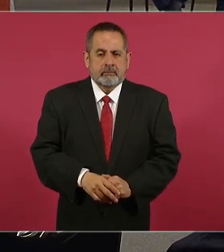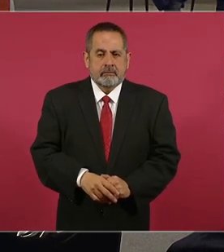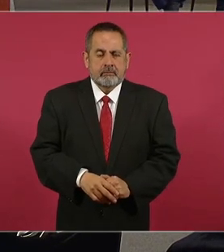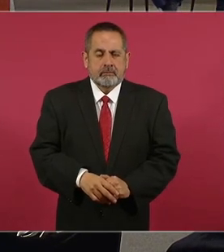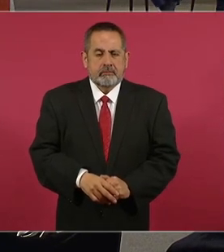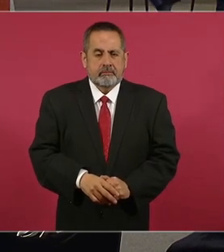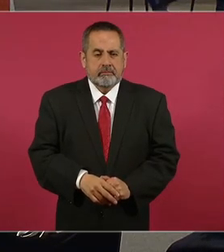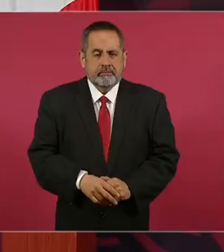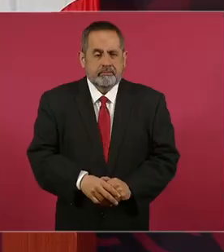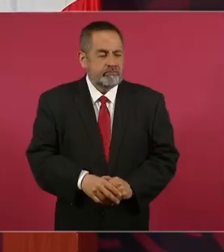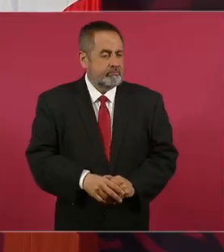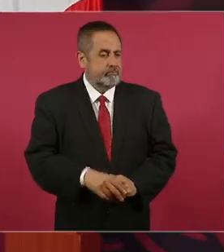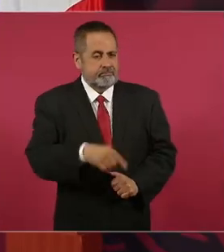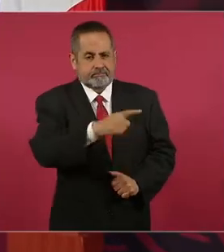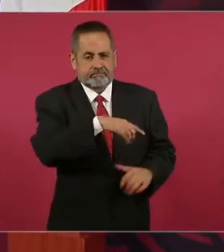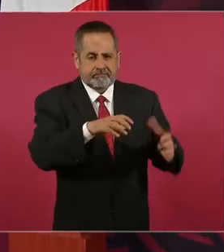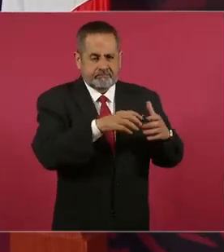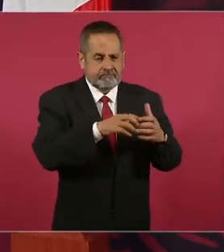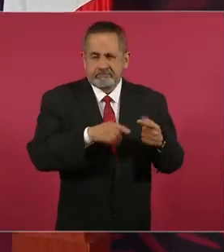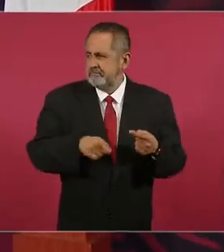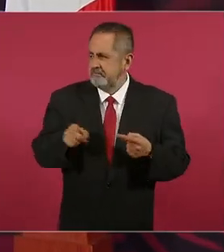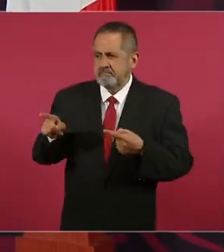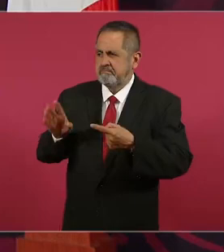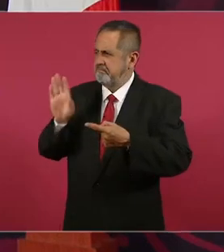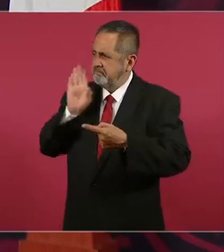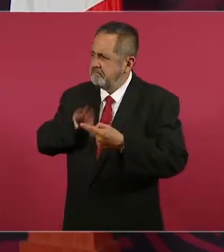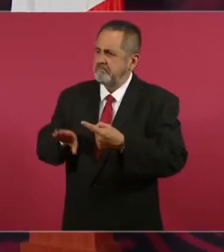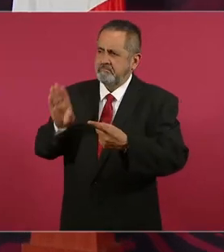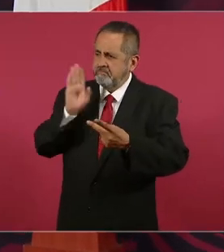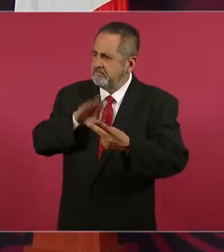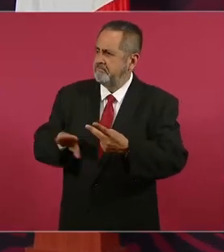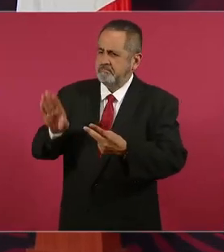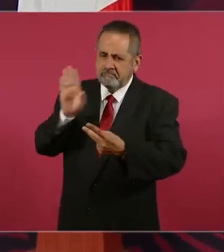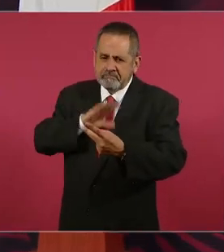todo está mal,